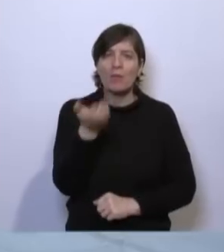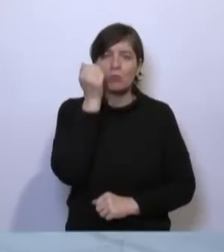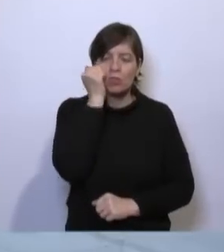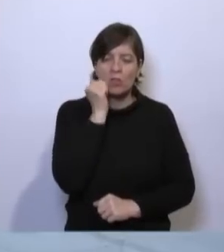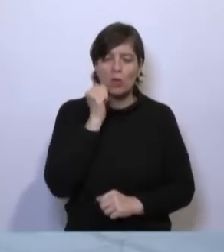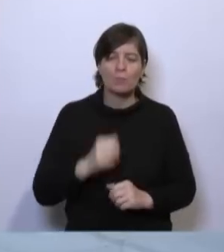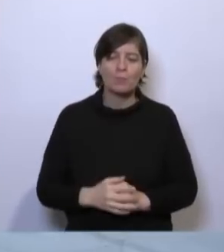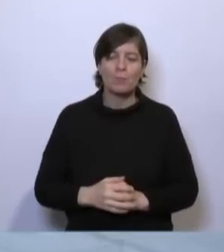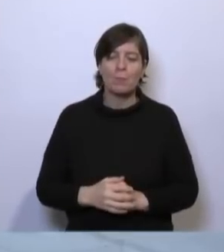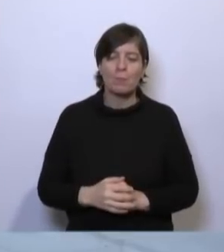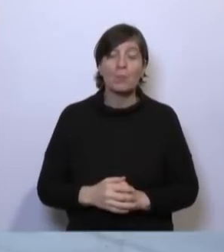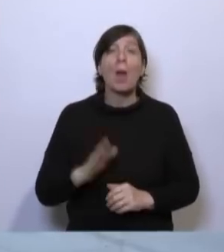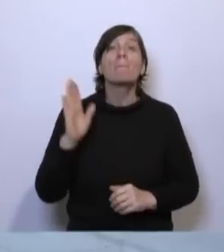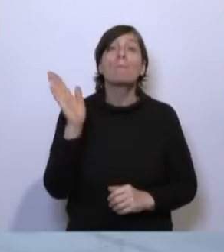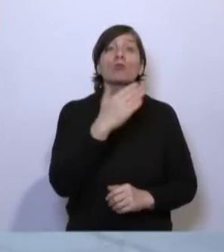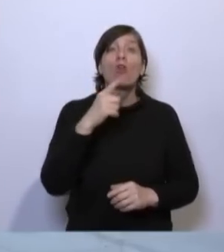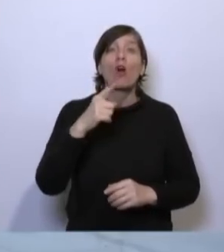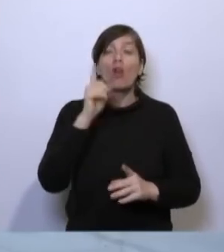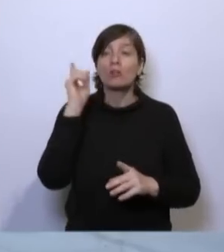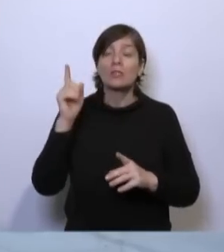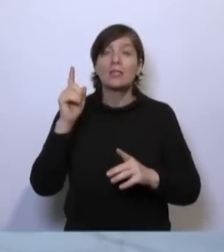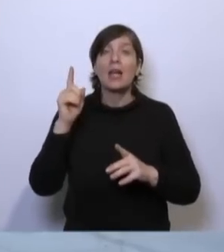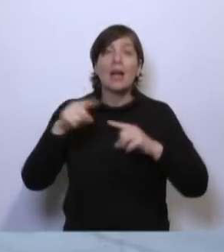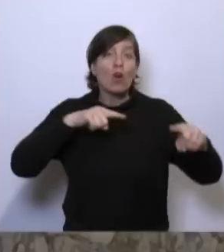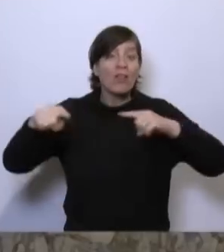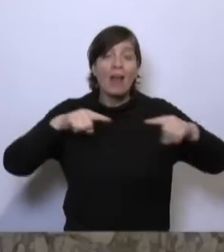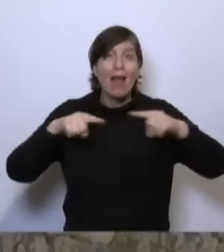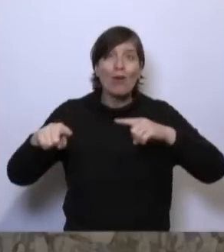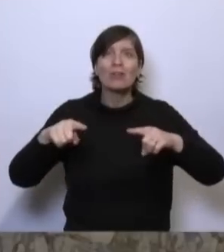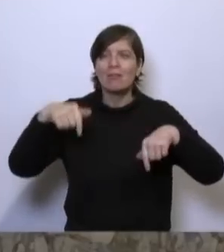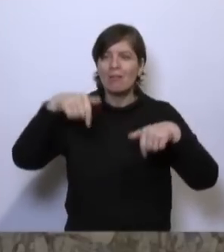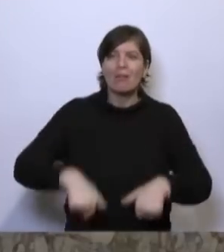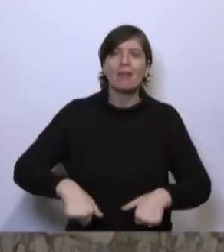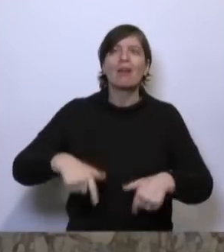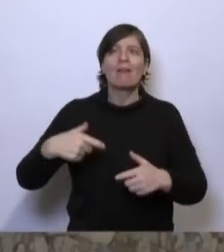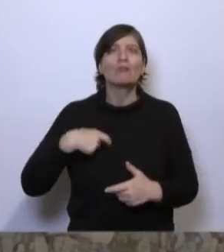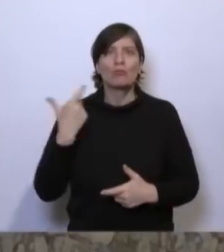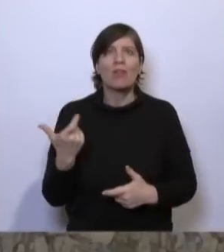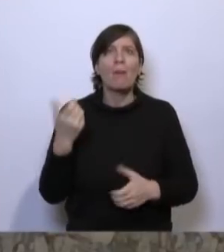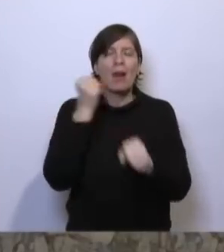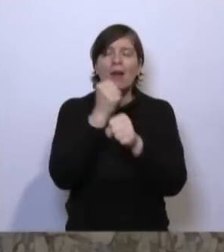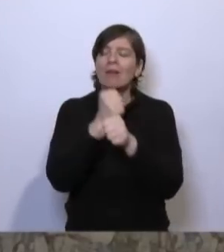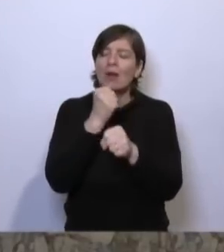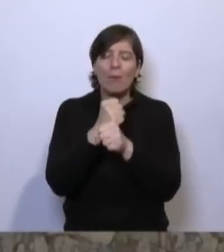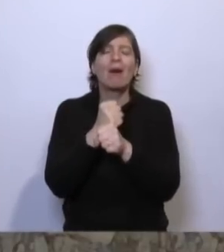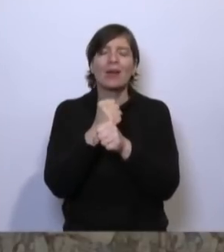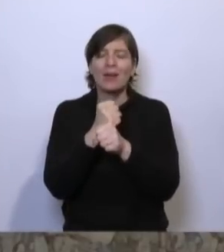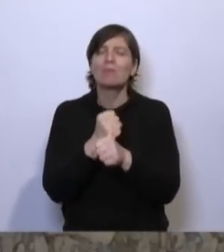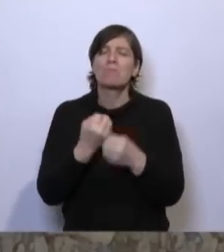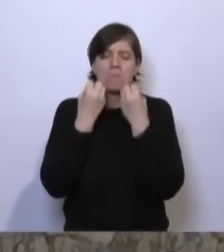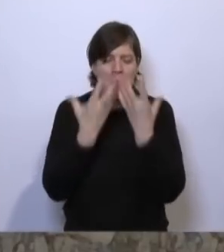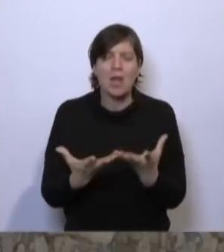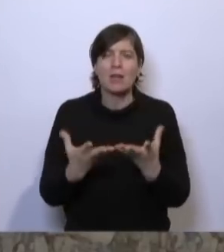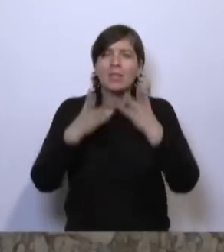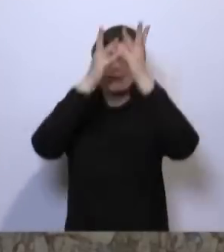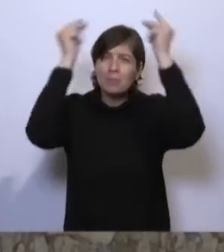pedimos, Señor. Por los dirigentes de la sociedad, para que trabajen por el bien común con honestidad y espíritu